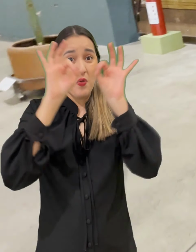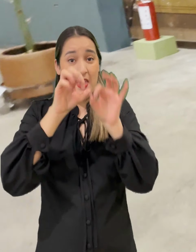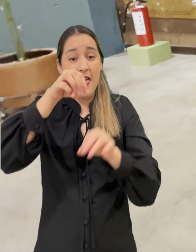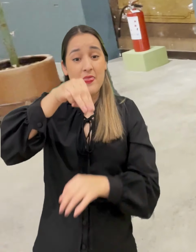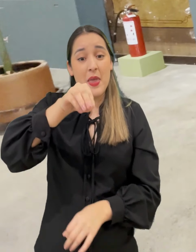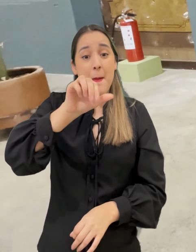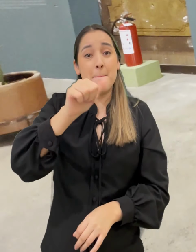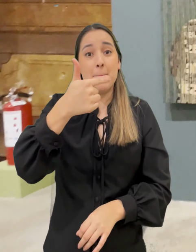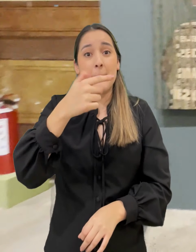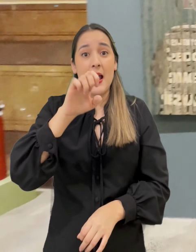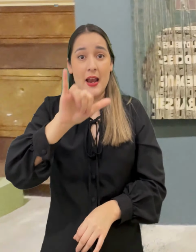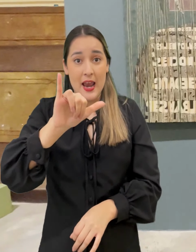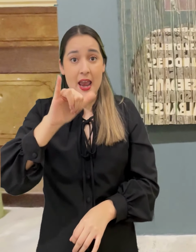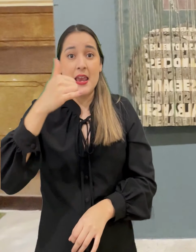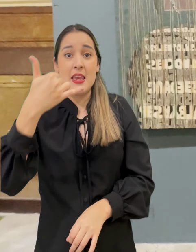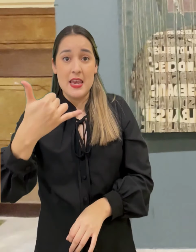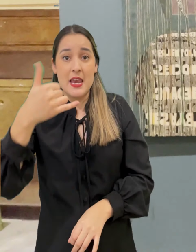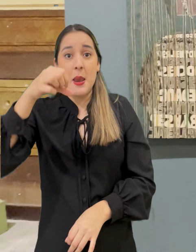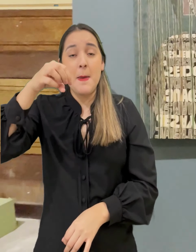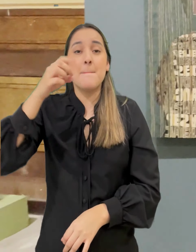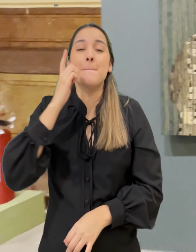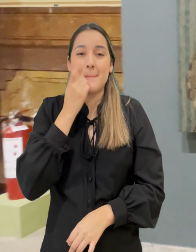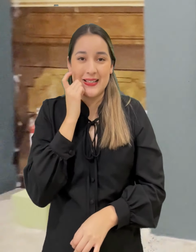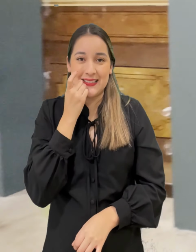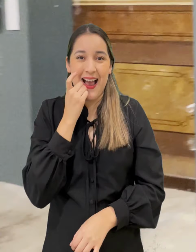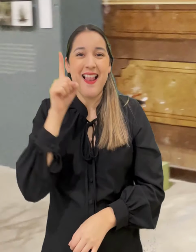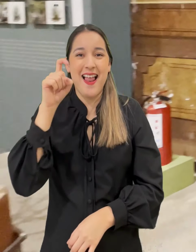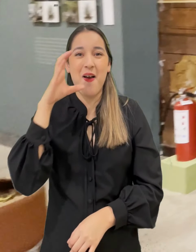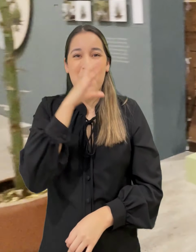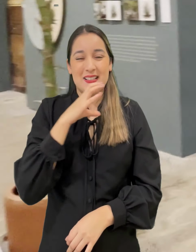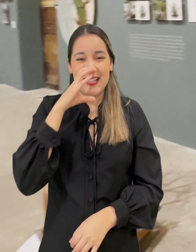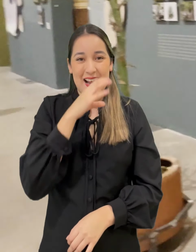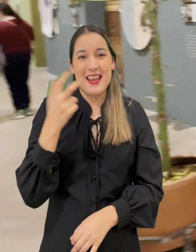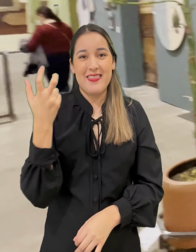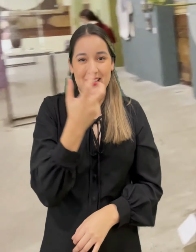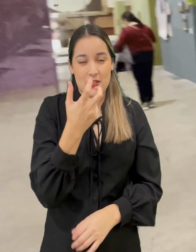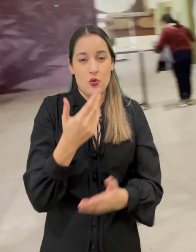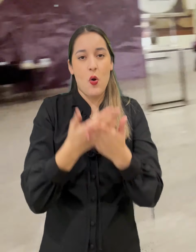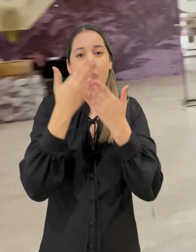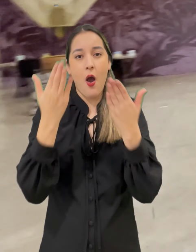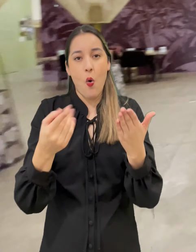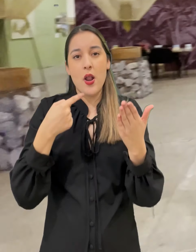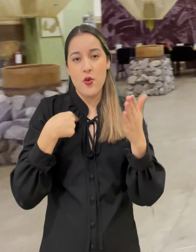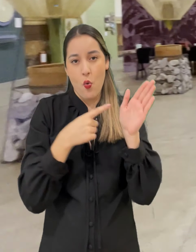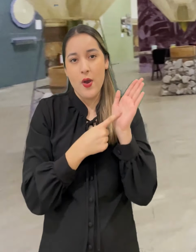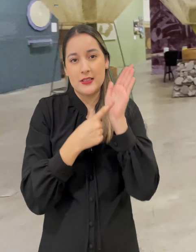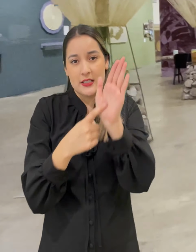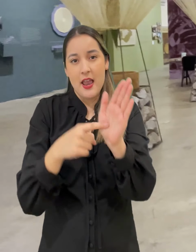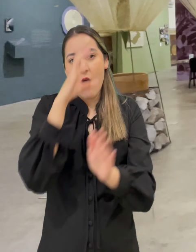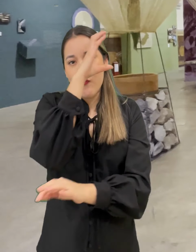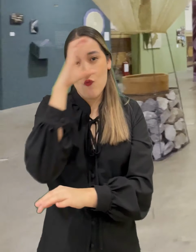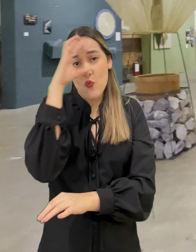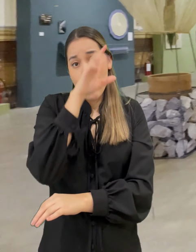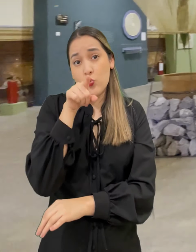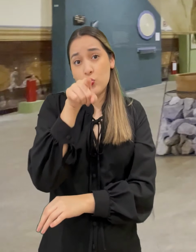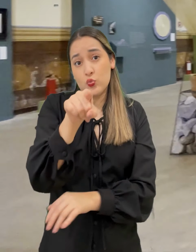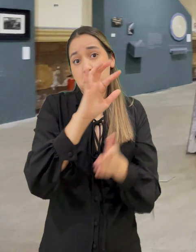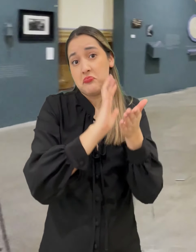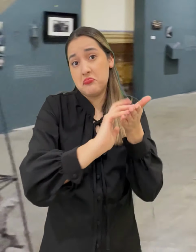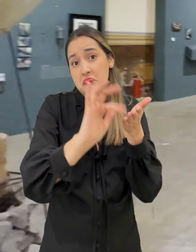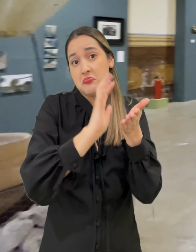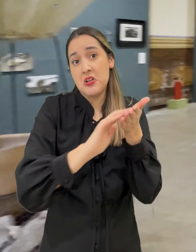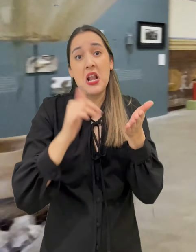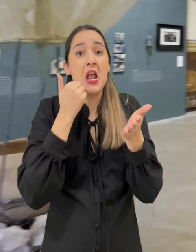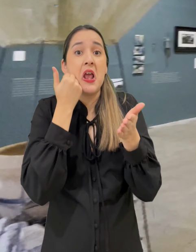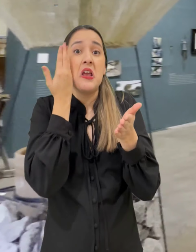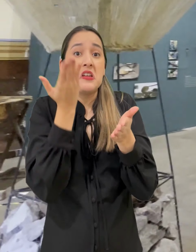que han representado el maguey y el mezcal para aguascalientes a continuación te dejo